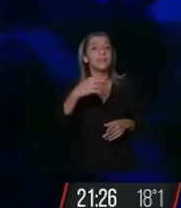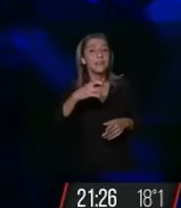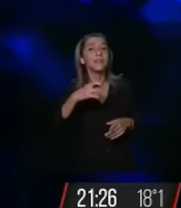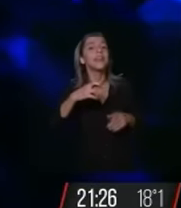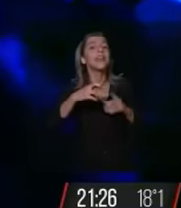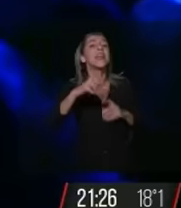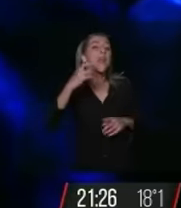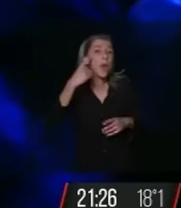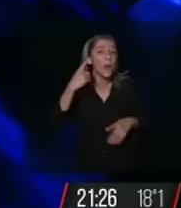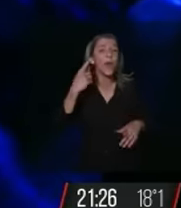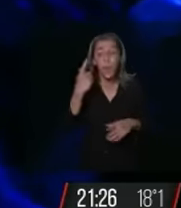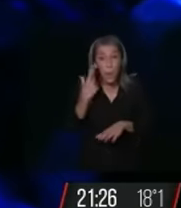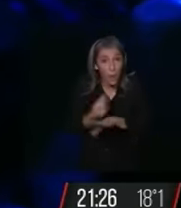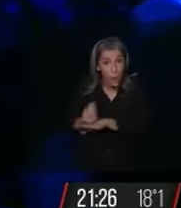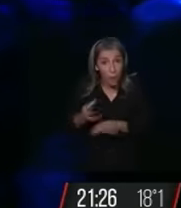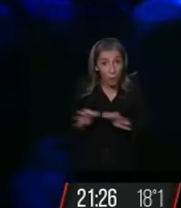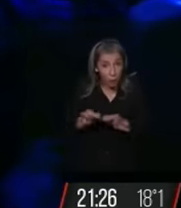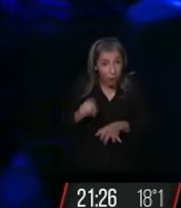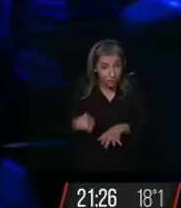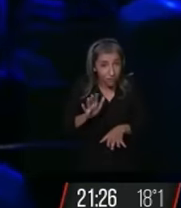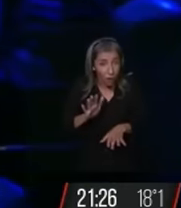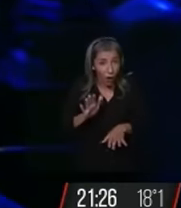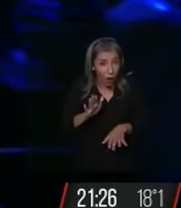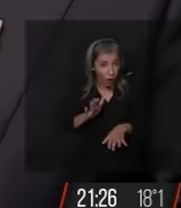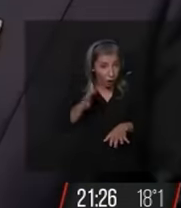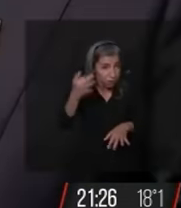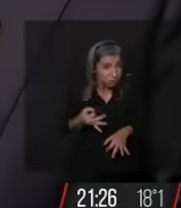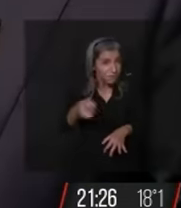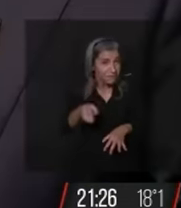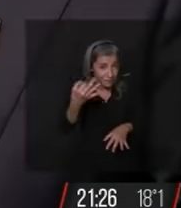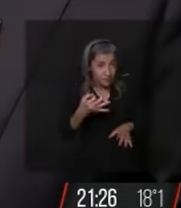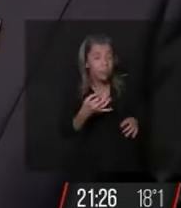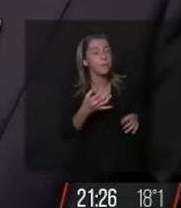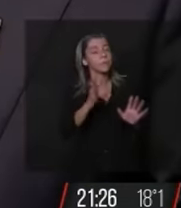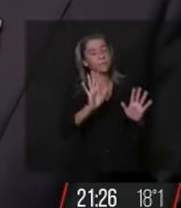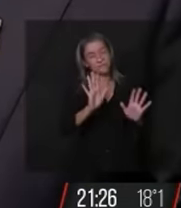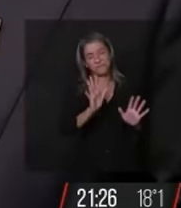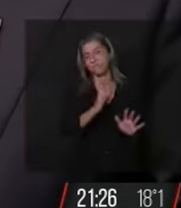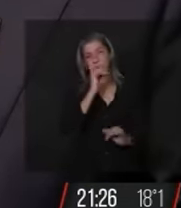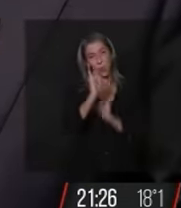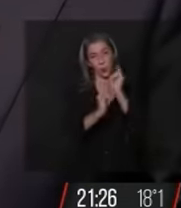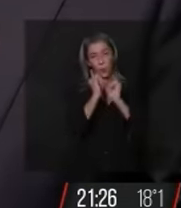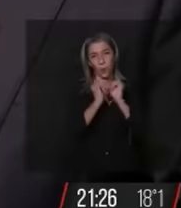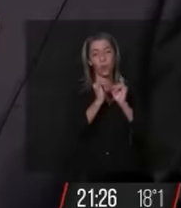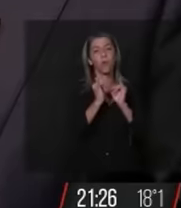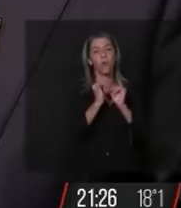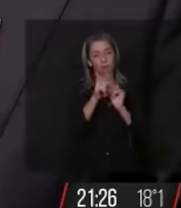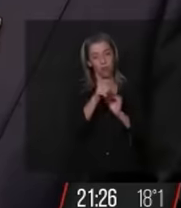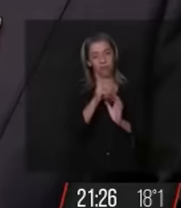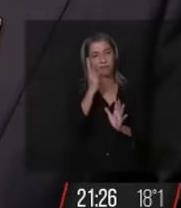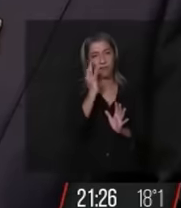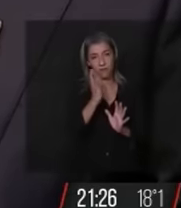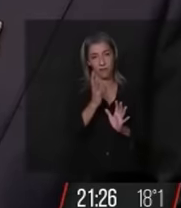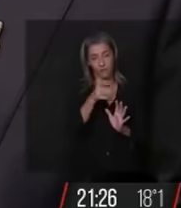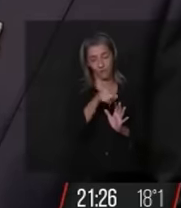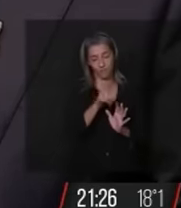autodeterminación o no, porque dijiste que lo tenían. Mirá, te voy a contar algo, para que se entienda la falacia en la que estás cayendo, Sergio.